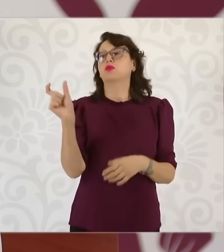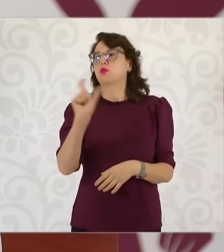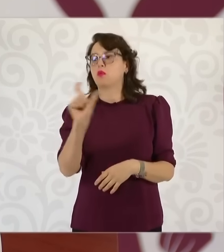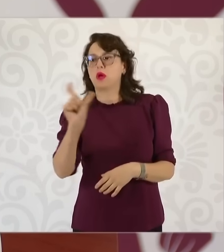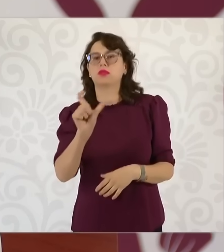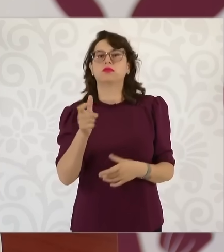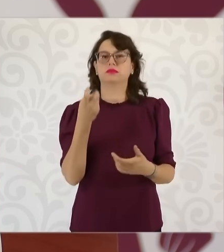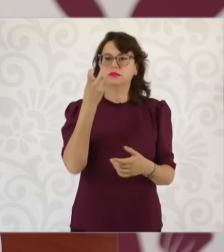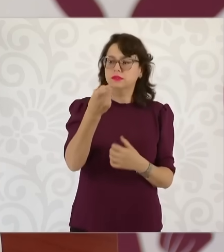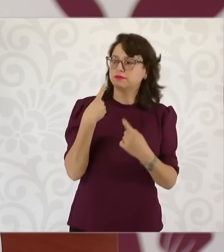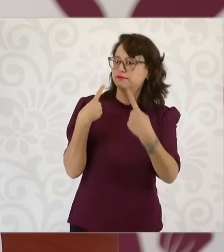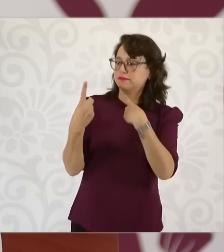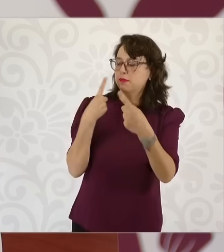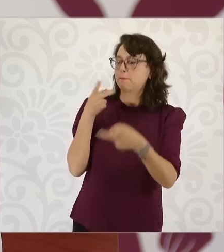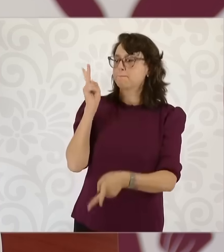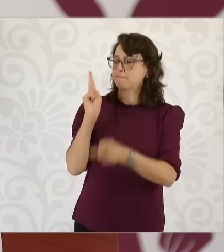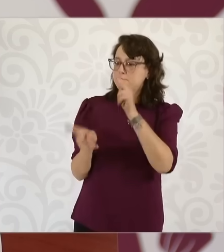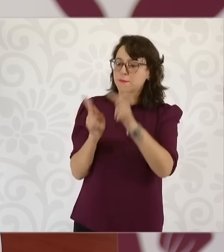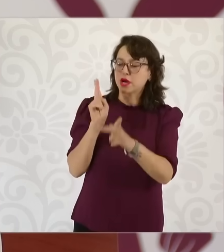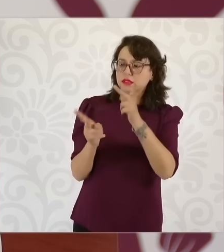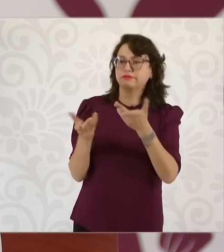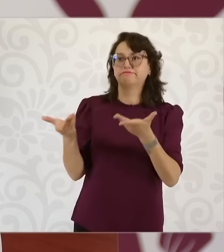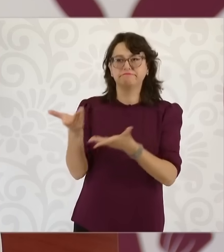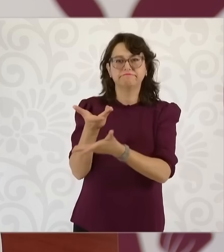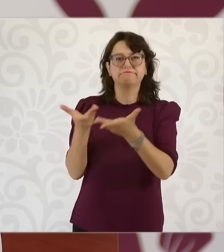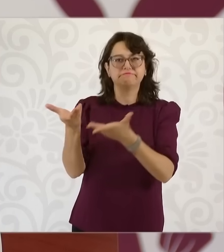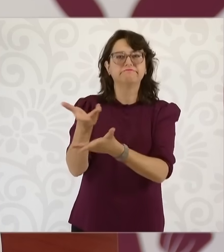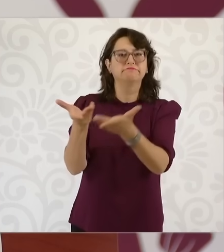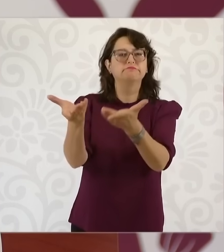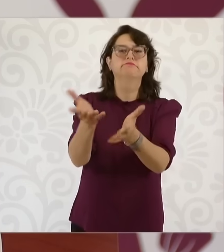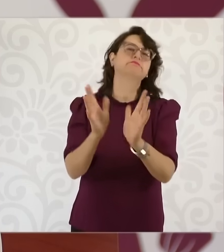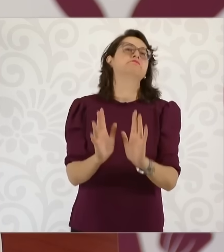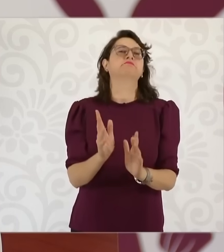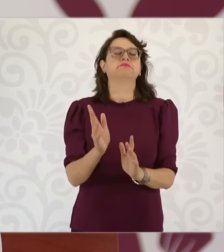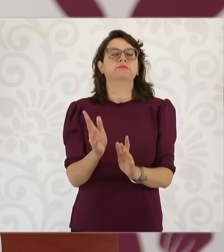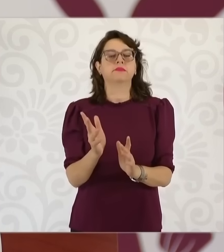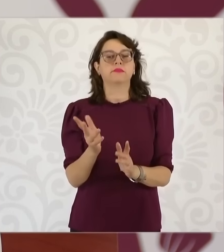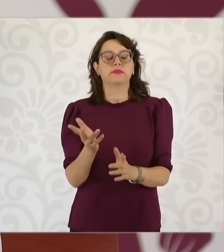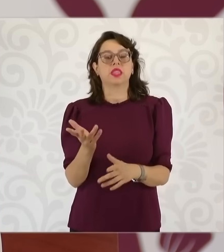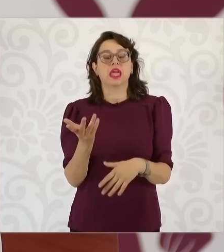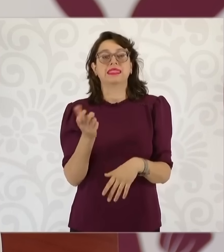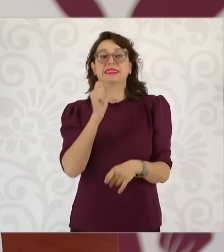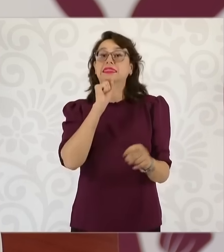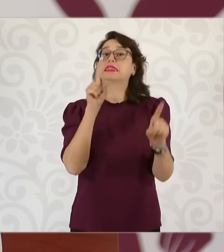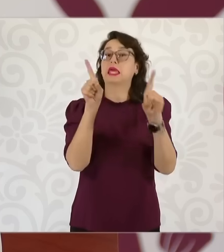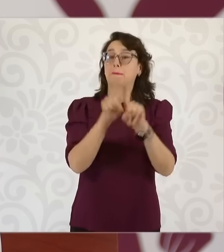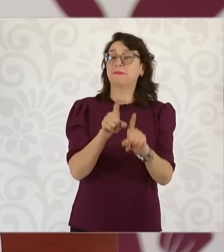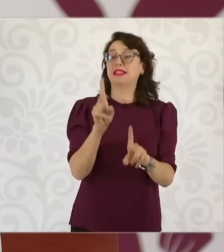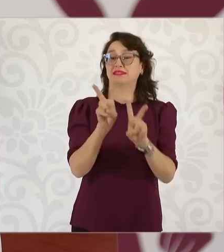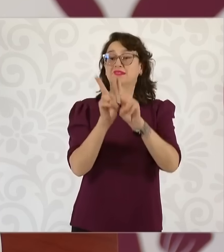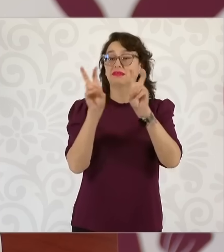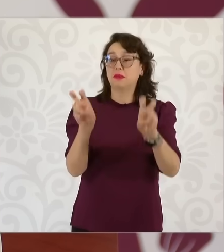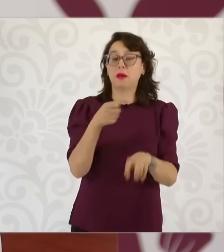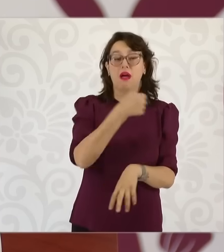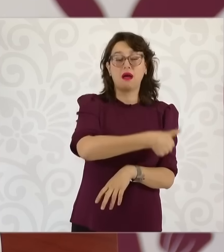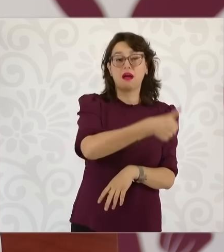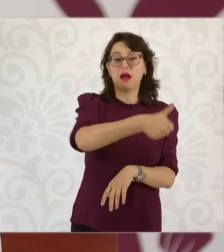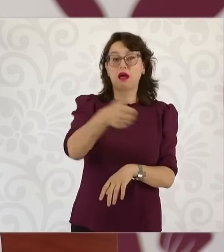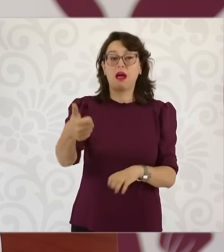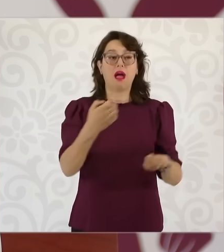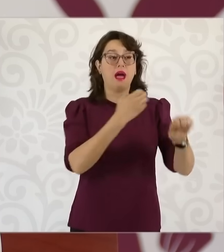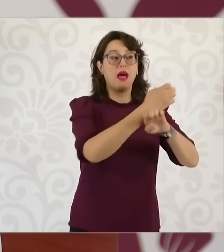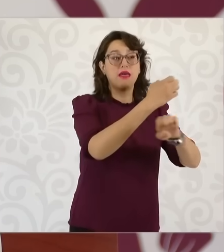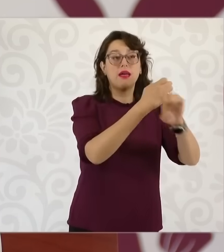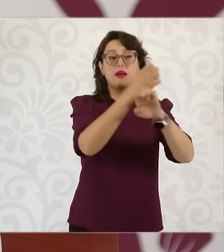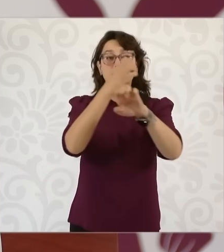vamos a hacer para ver ya caso por caso es que en mi caso voy a ir con el Gabinete de Salud y de